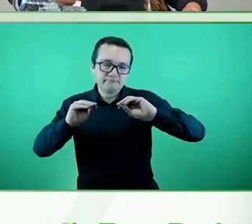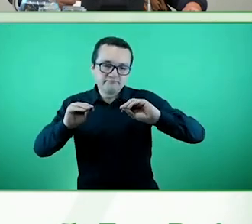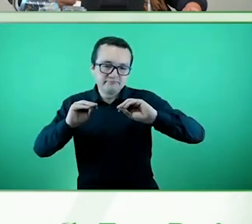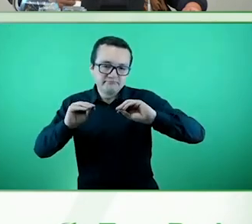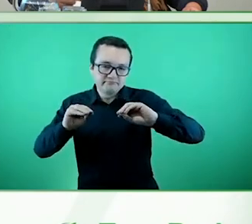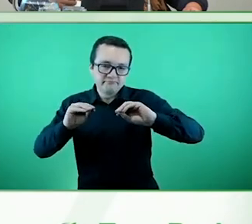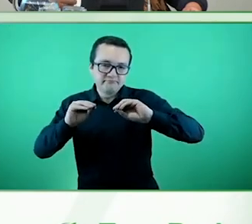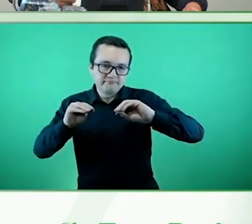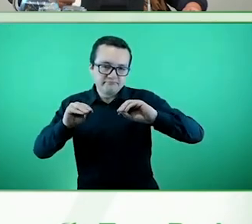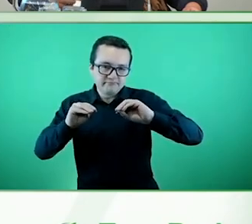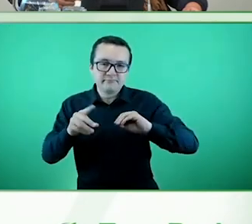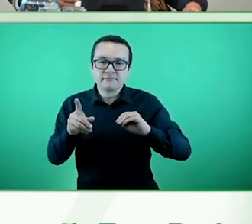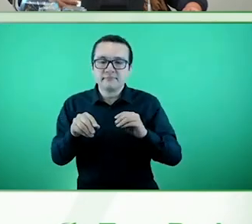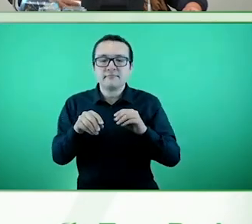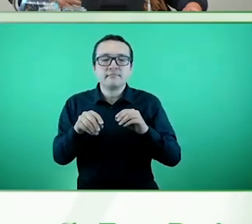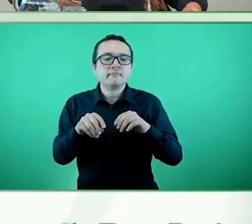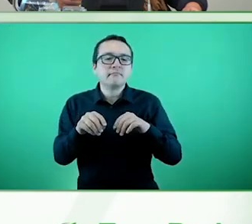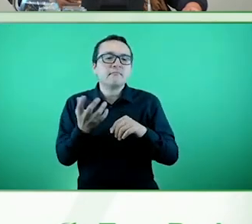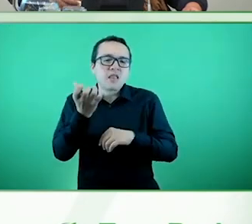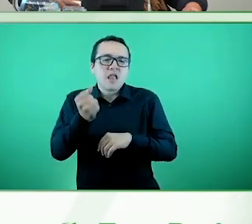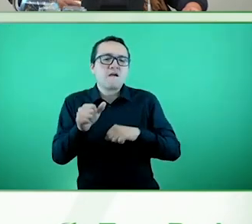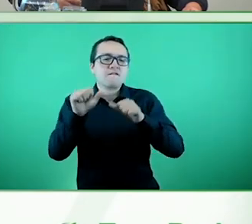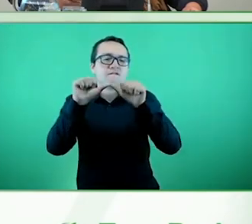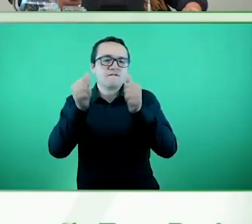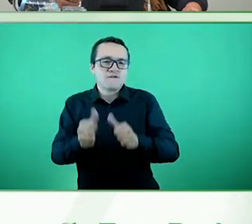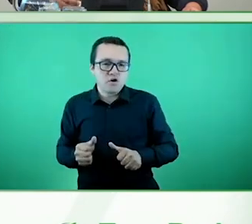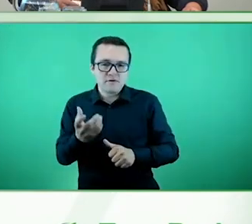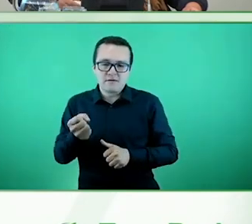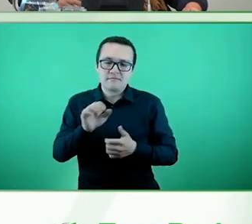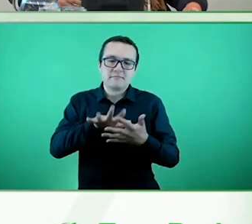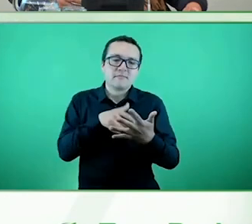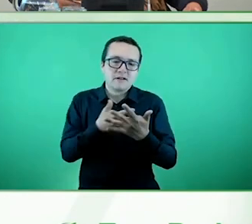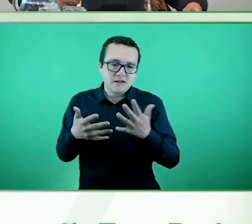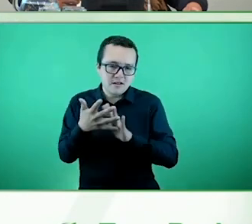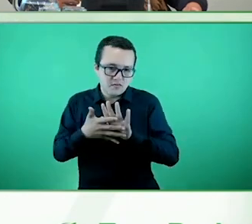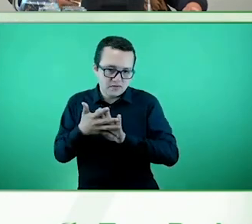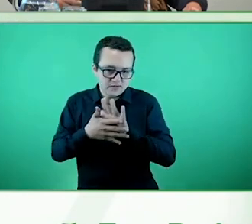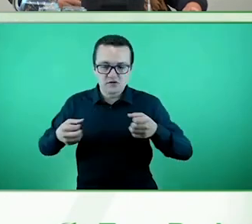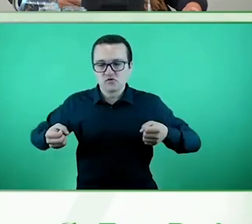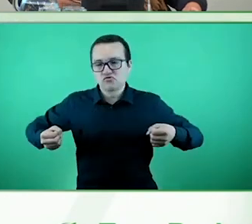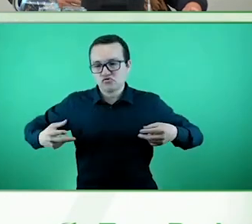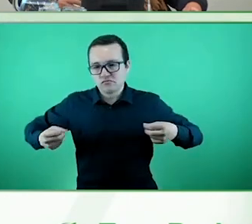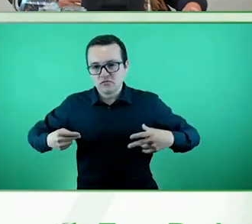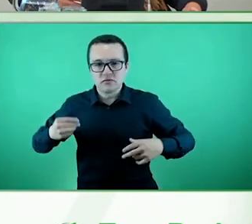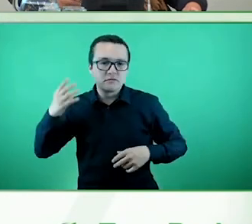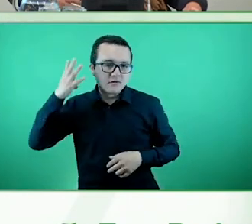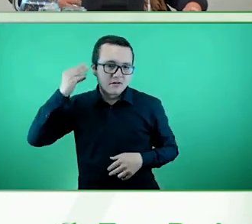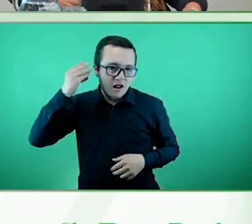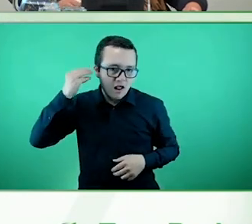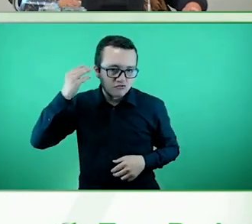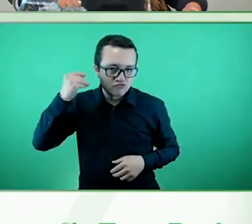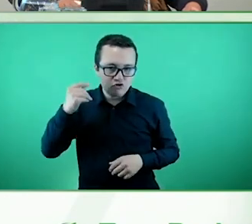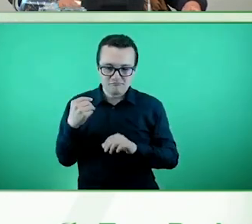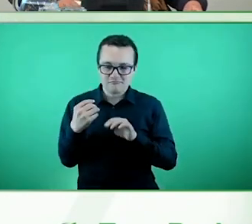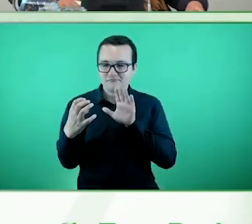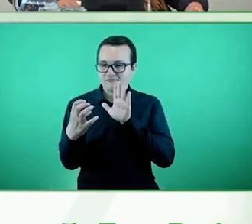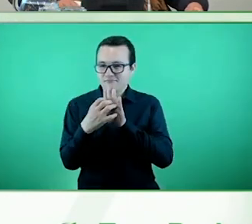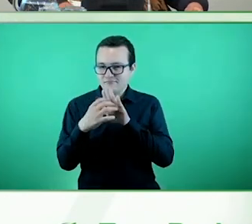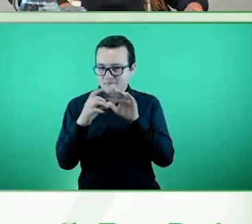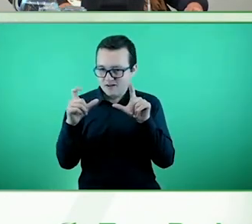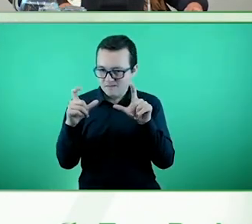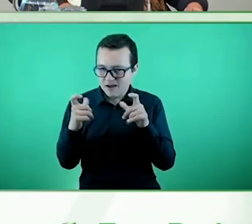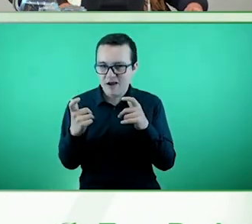formatos de accesibilidad, como lengua de señas, subtitulado, narración de imágenes, texto claro, entre